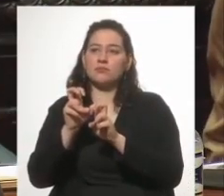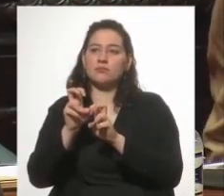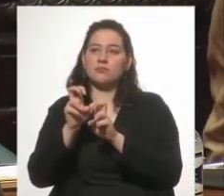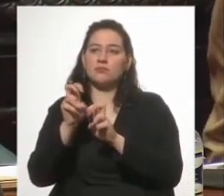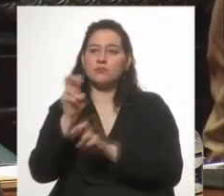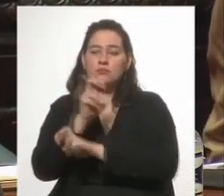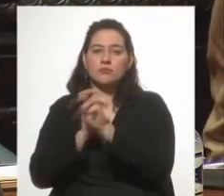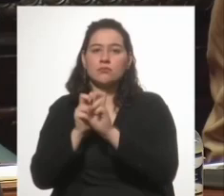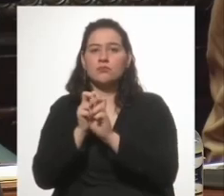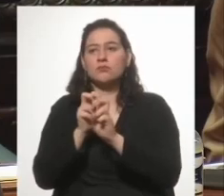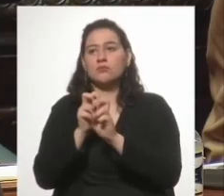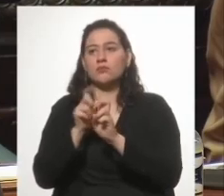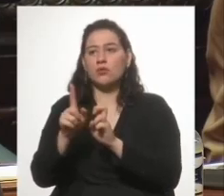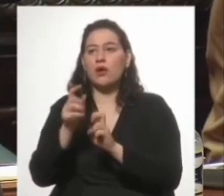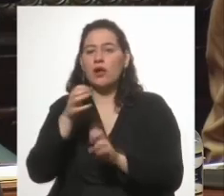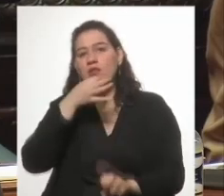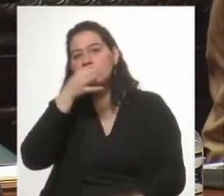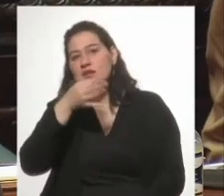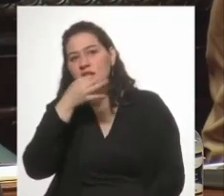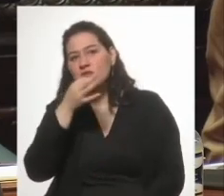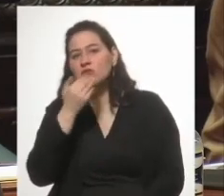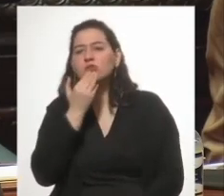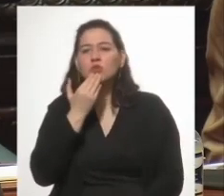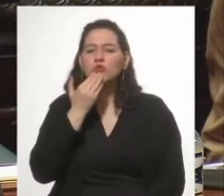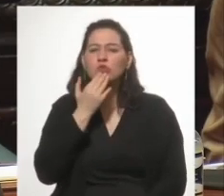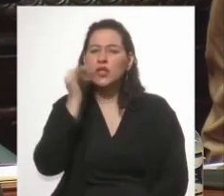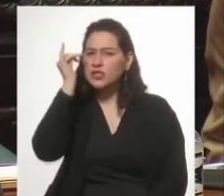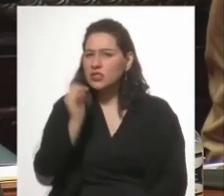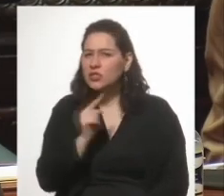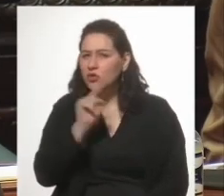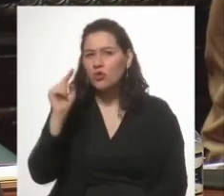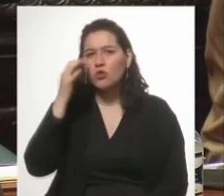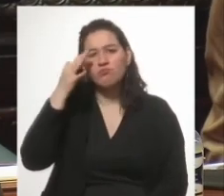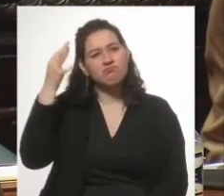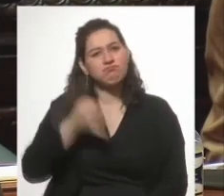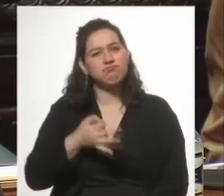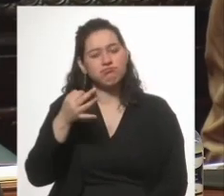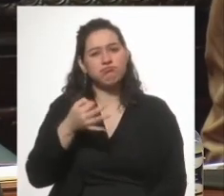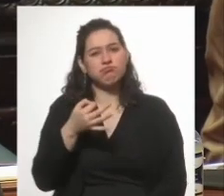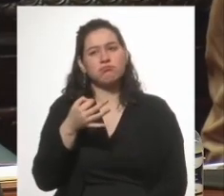con declaraciones, estas sí, de dudosa credibilidad.